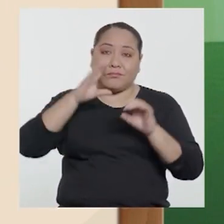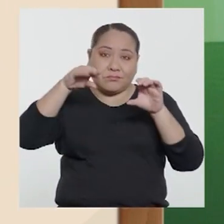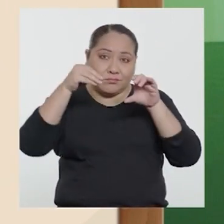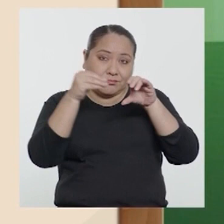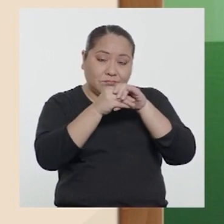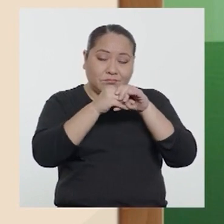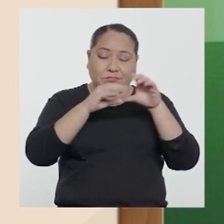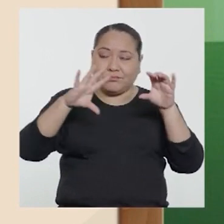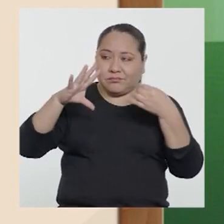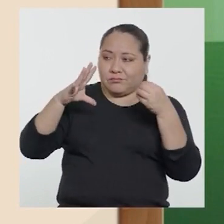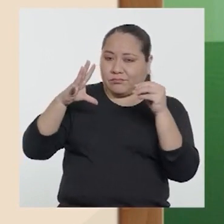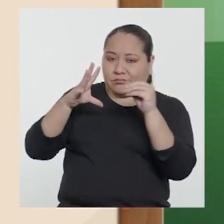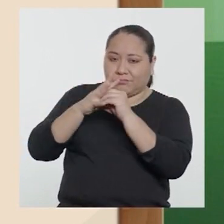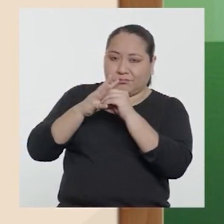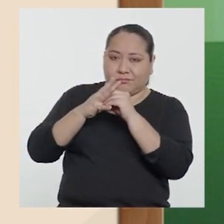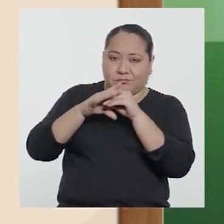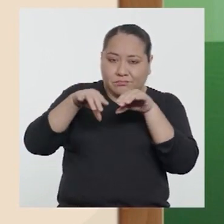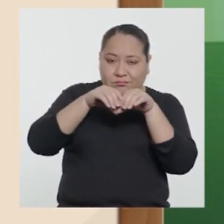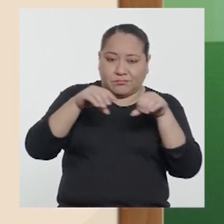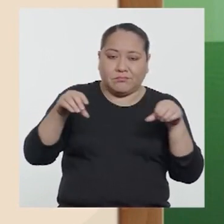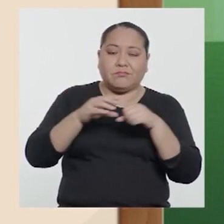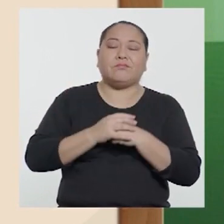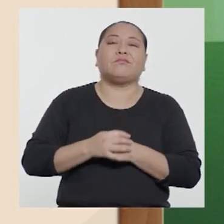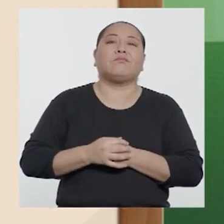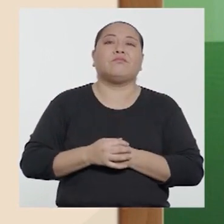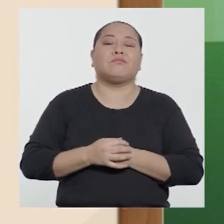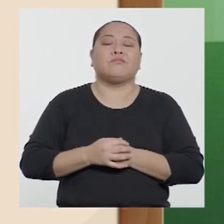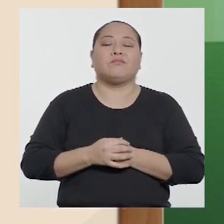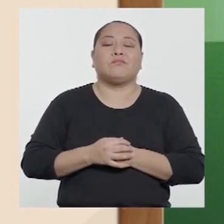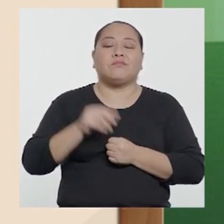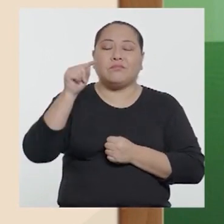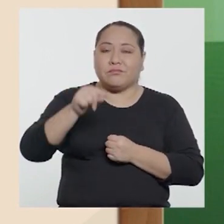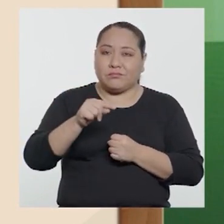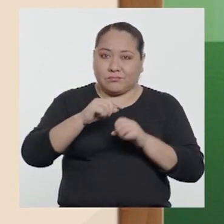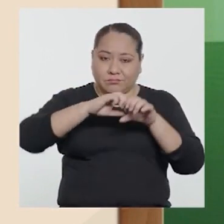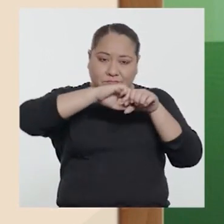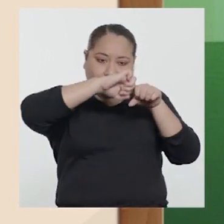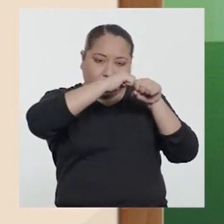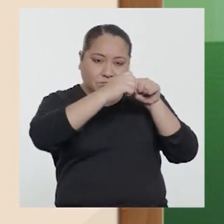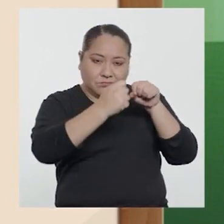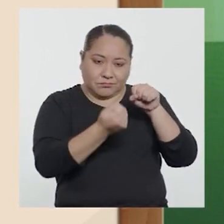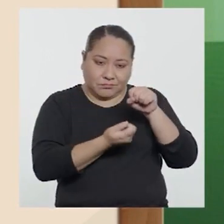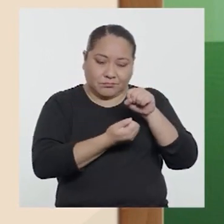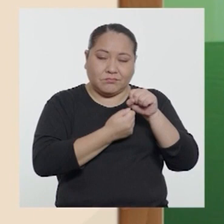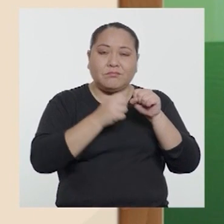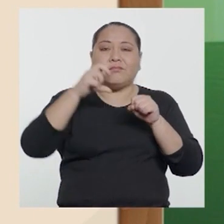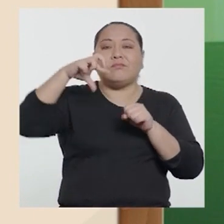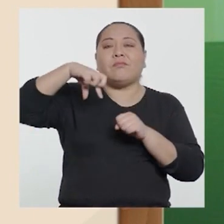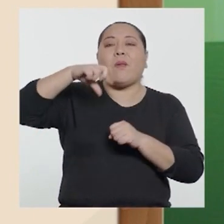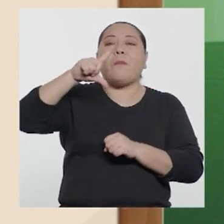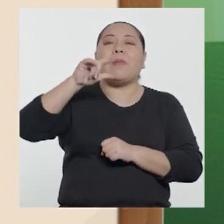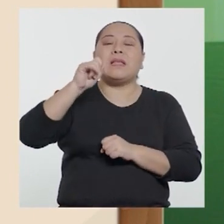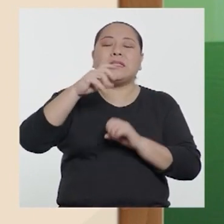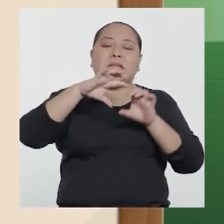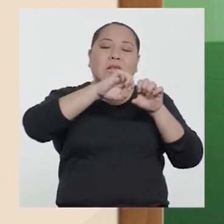Introduce los lados del tubo de cartón en los huecos de los vasos y asegura el tubo a los vasos con